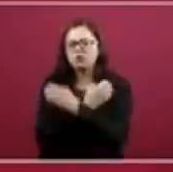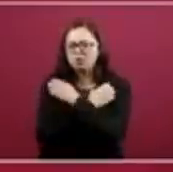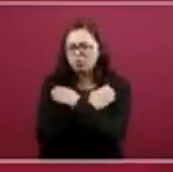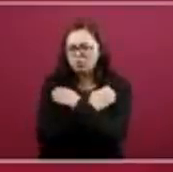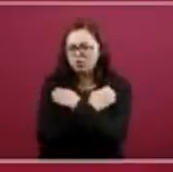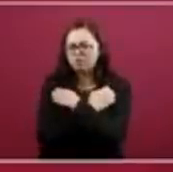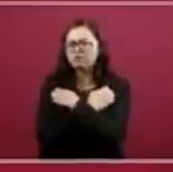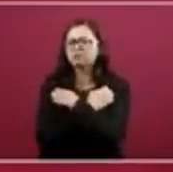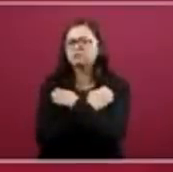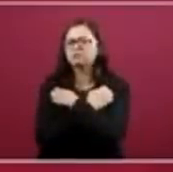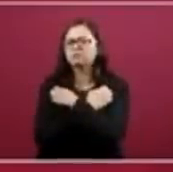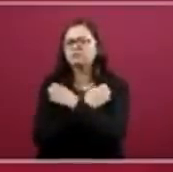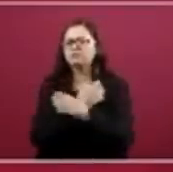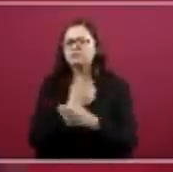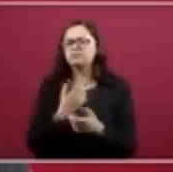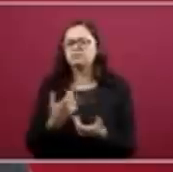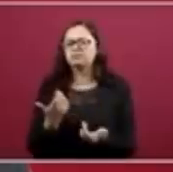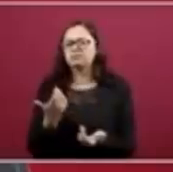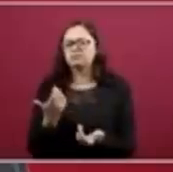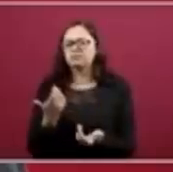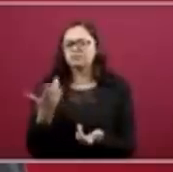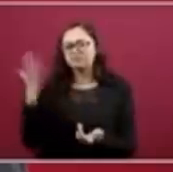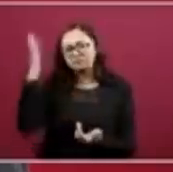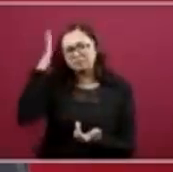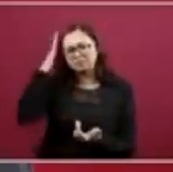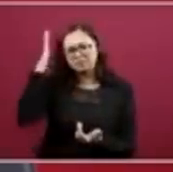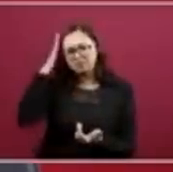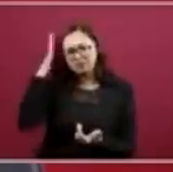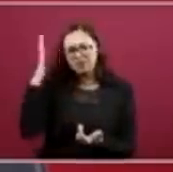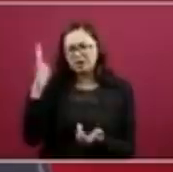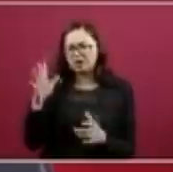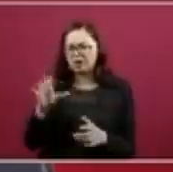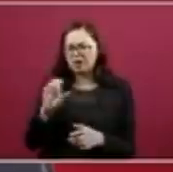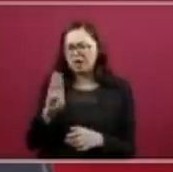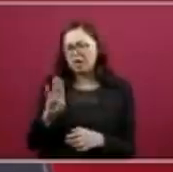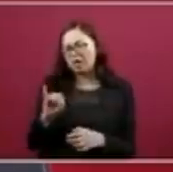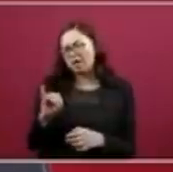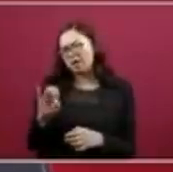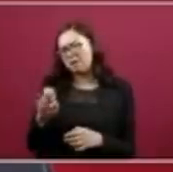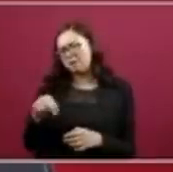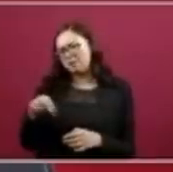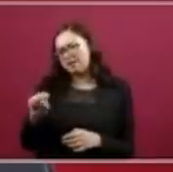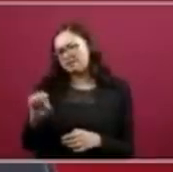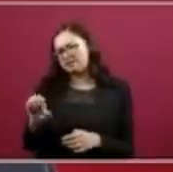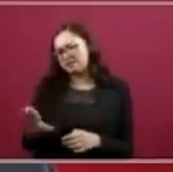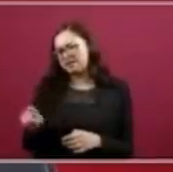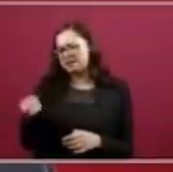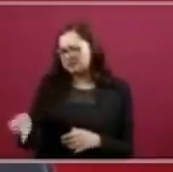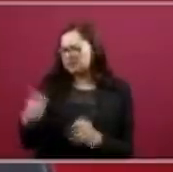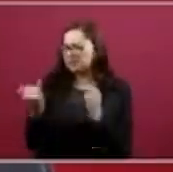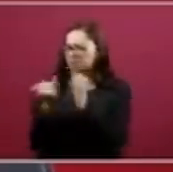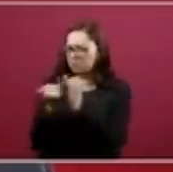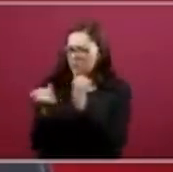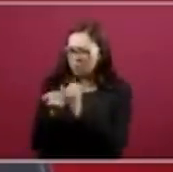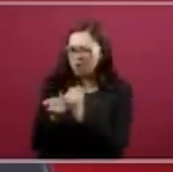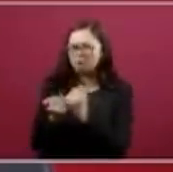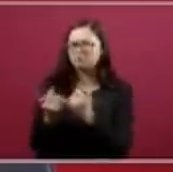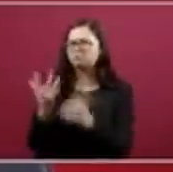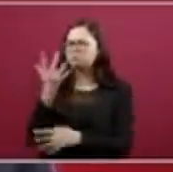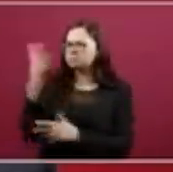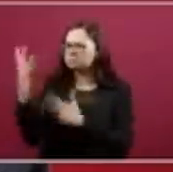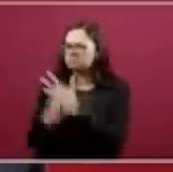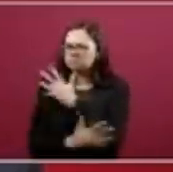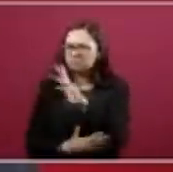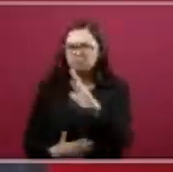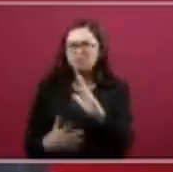Educación, la secretaria del Bienestar, de Medio Ambiente, y los